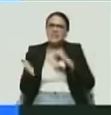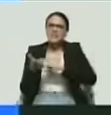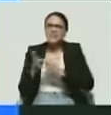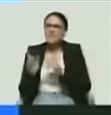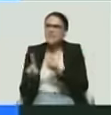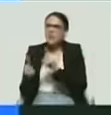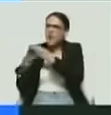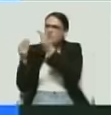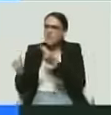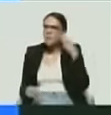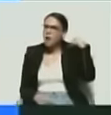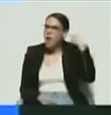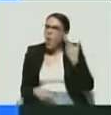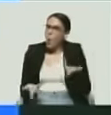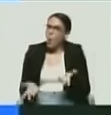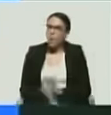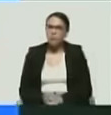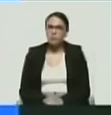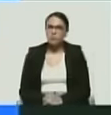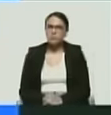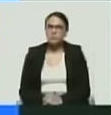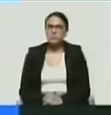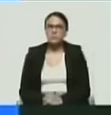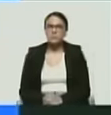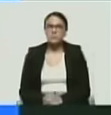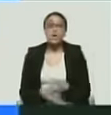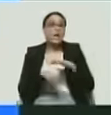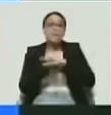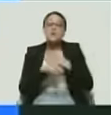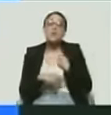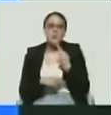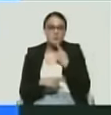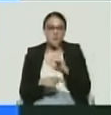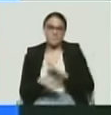Me ahorro el adjetivo, el sustantivo.